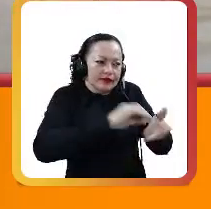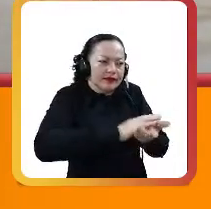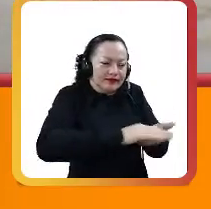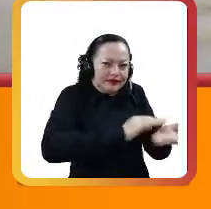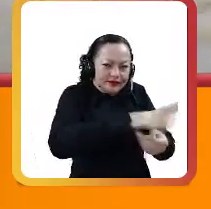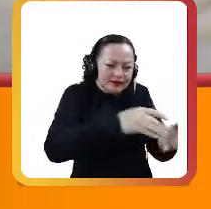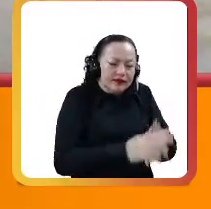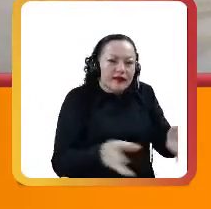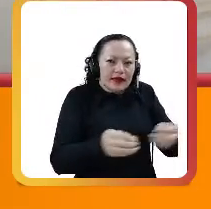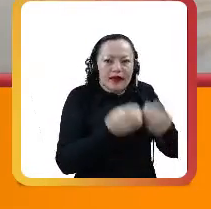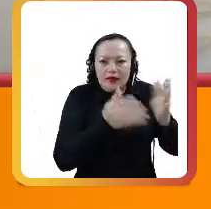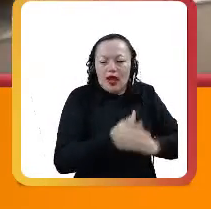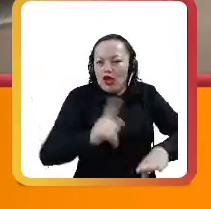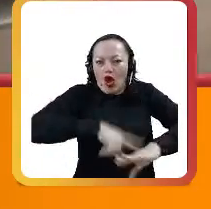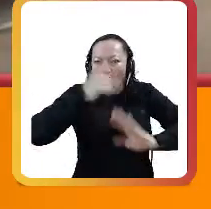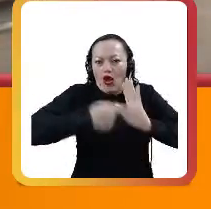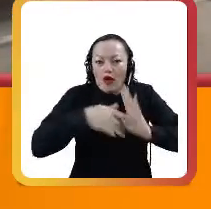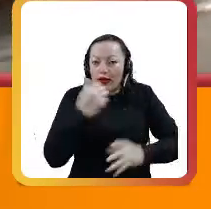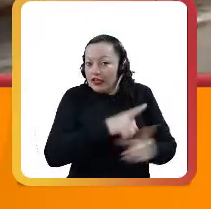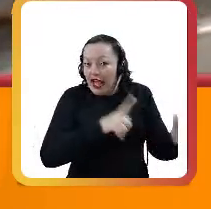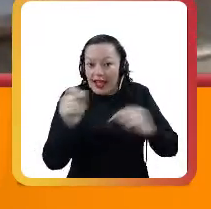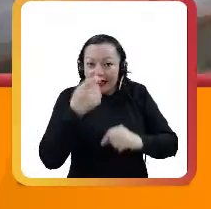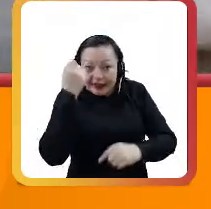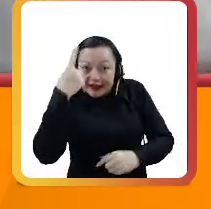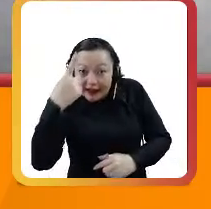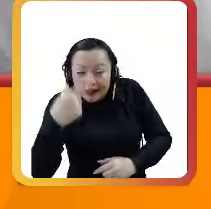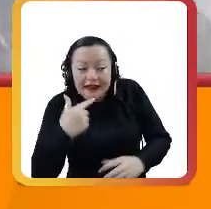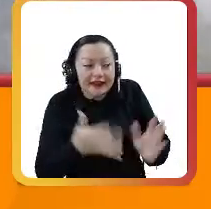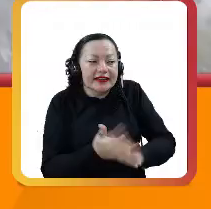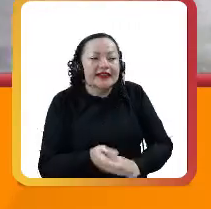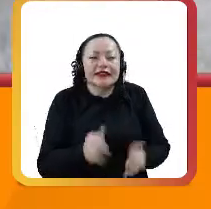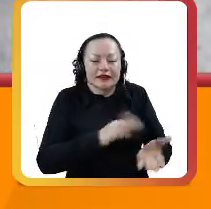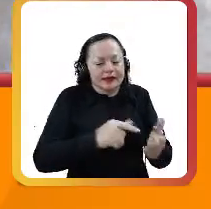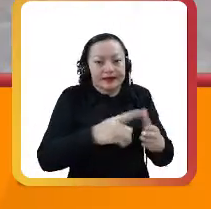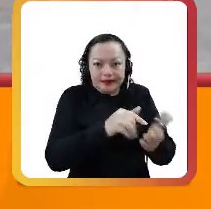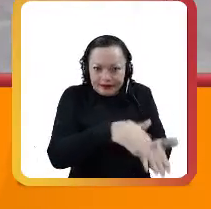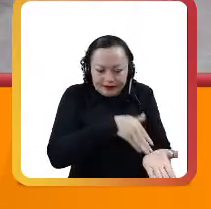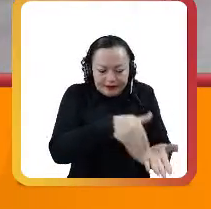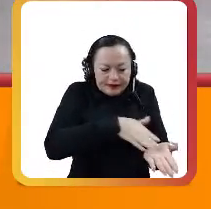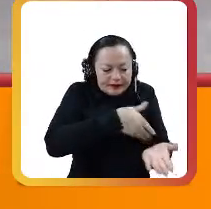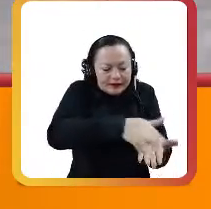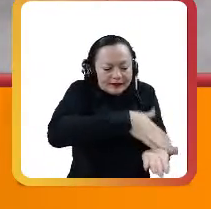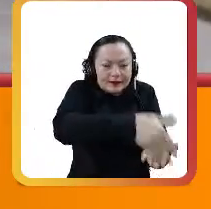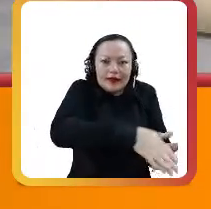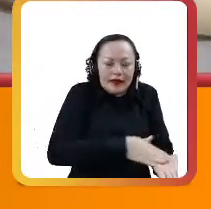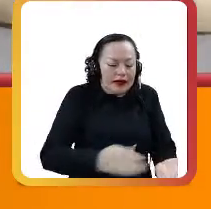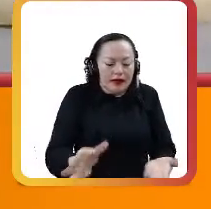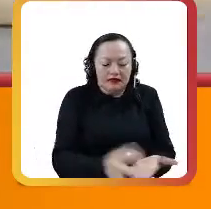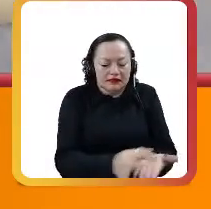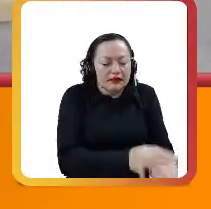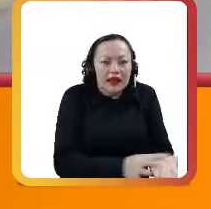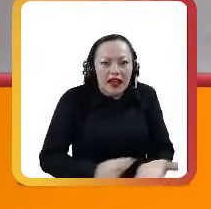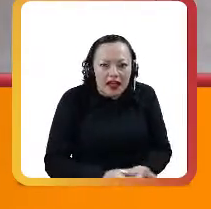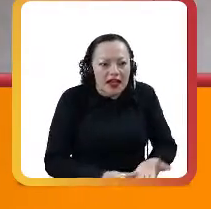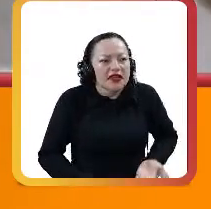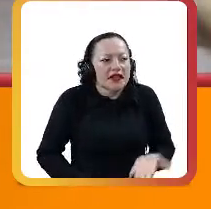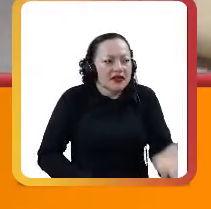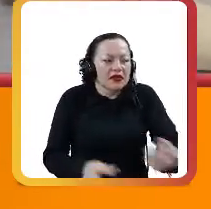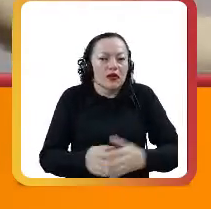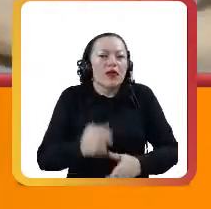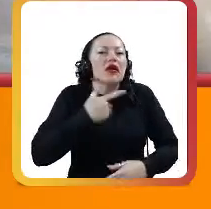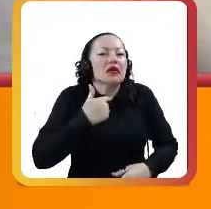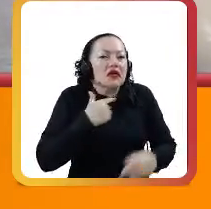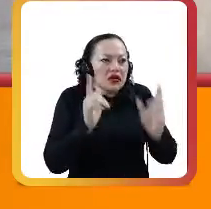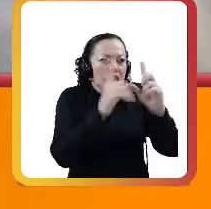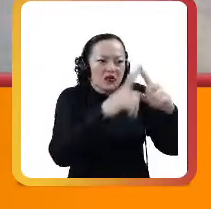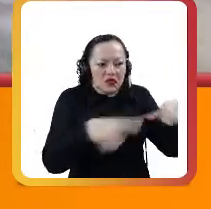Y muy eso bien. Es todo. Engrasamos el molde y ponemos en formitas como ustedes lo quieran hacer, si quieren en forma de U,